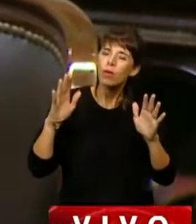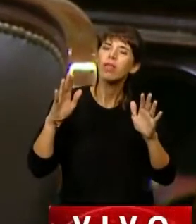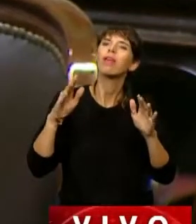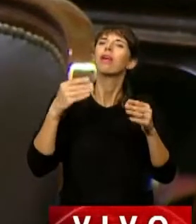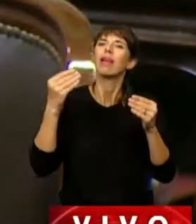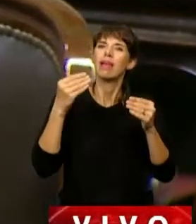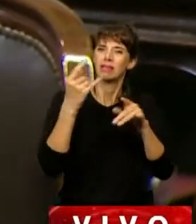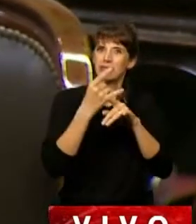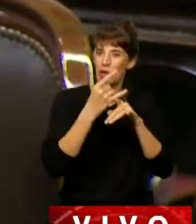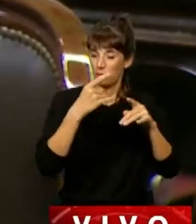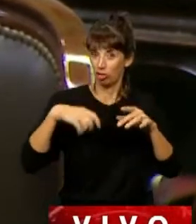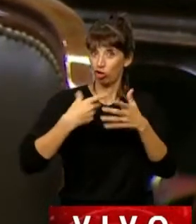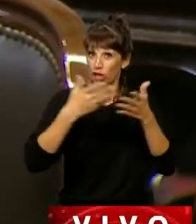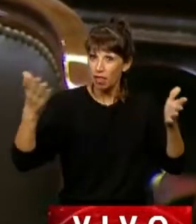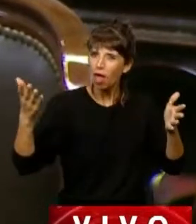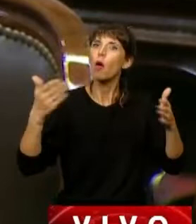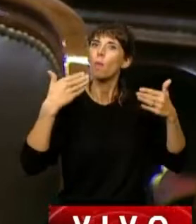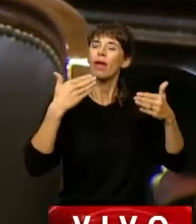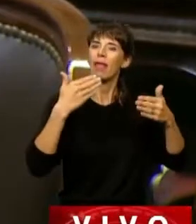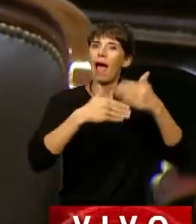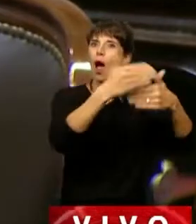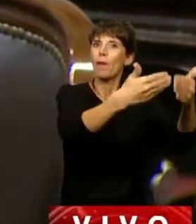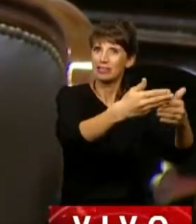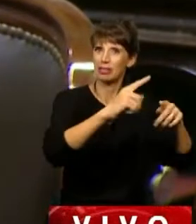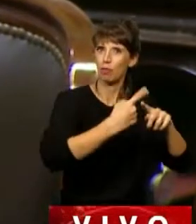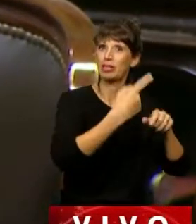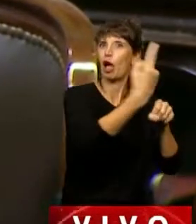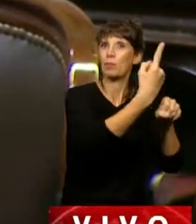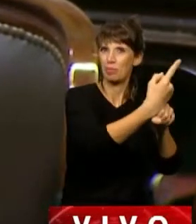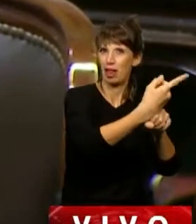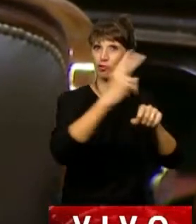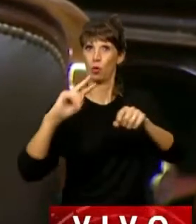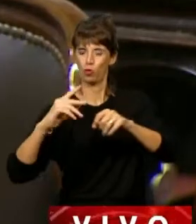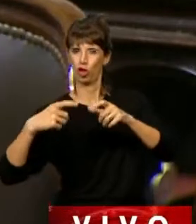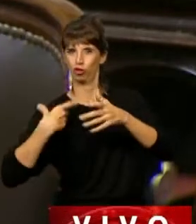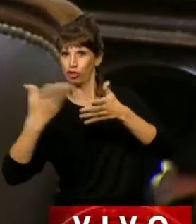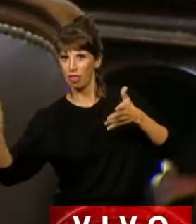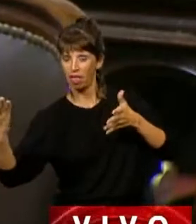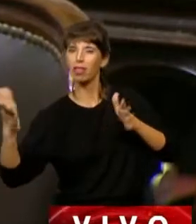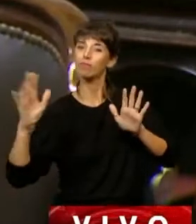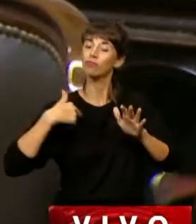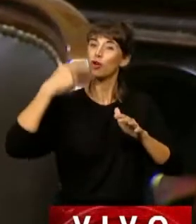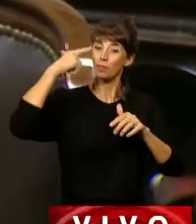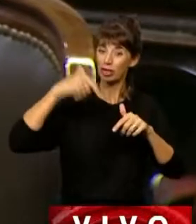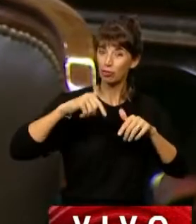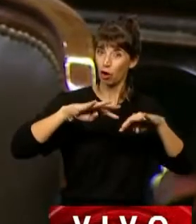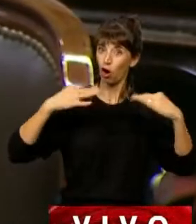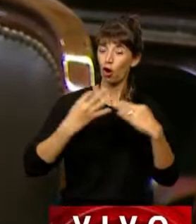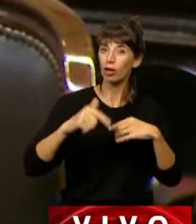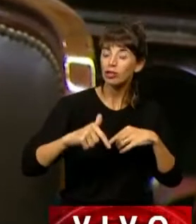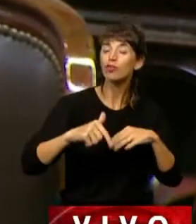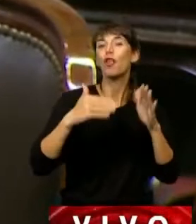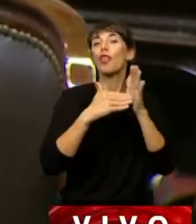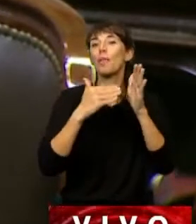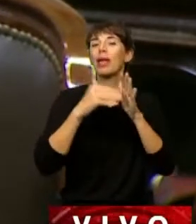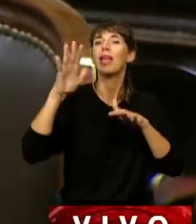adelante de los debates de la sociedad, ¿no? No 20 porque se perdía. Bueno, yo creo que a veces en esta Cámara, en algunos temas, estamos